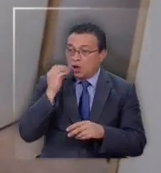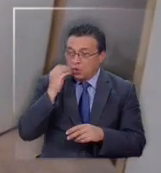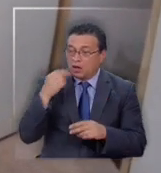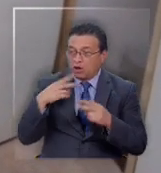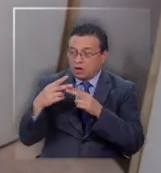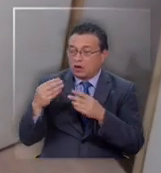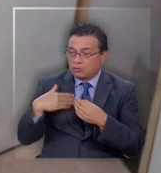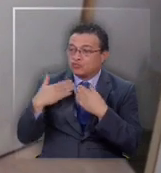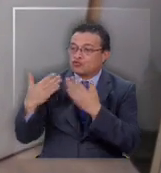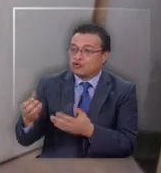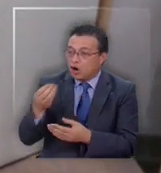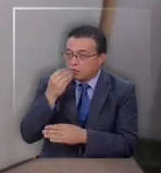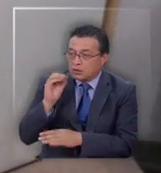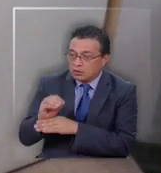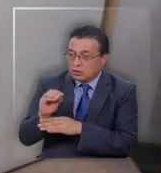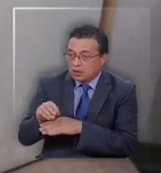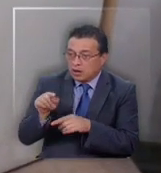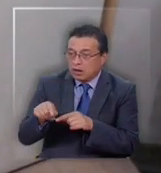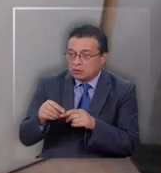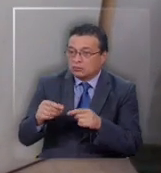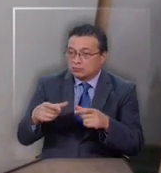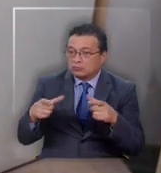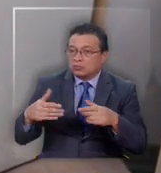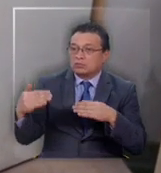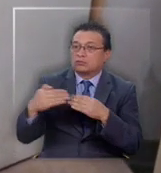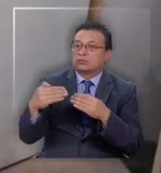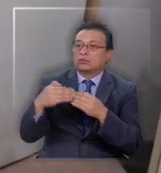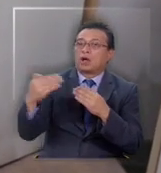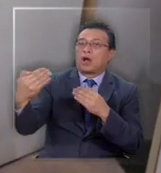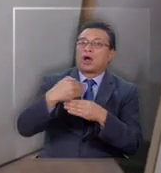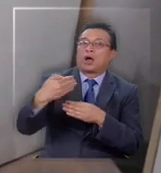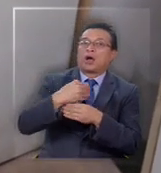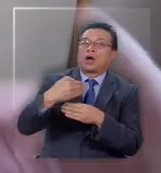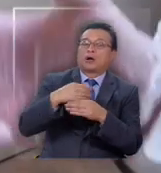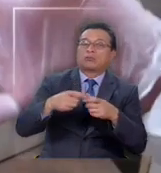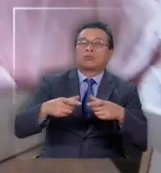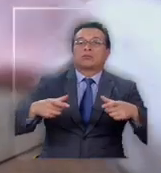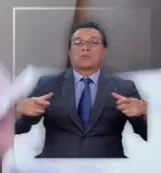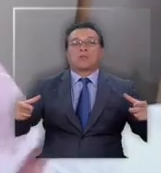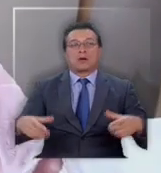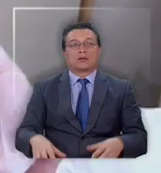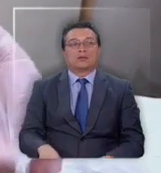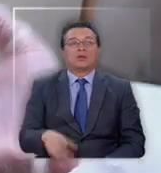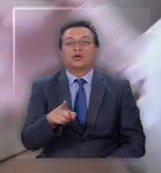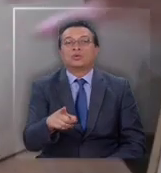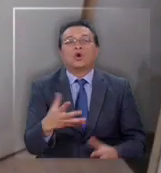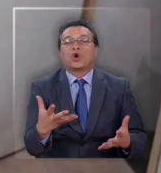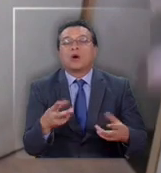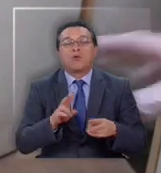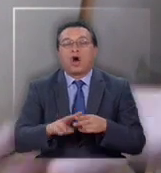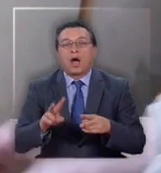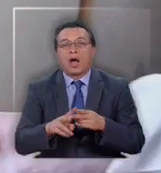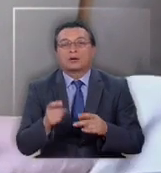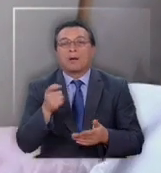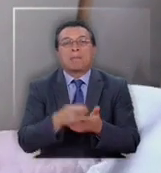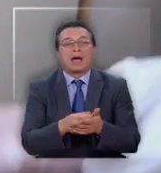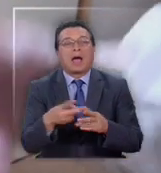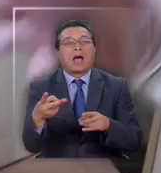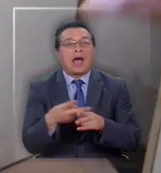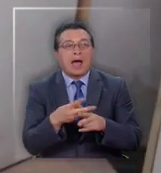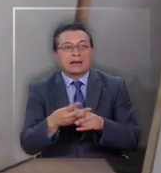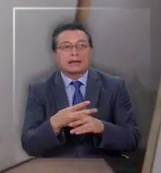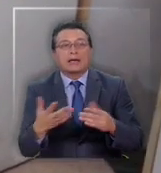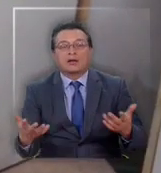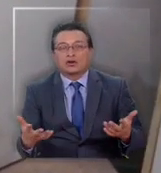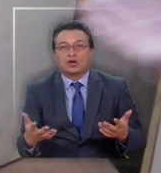fue como esto se fue generando poco a poco, que ellos llegaron cada día más acá a la casa. ¿Cómo lo haces tú para pagar el arriendo,